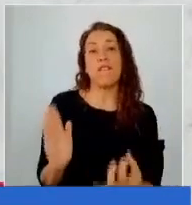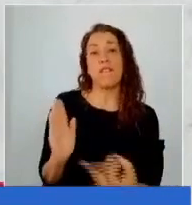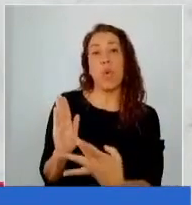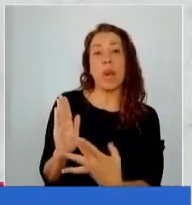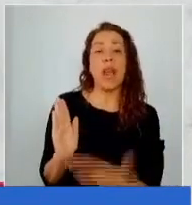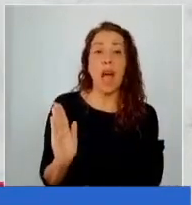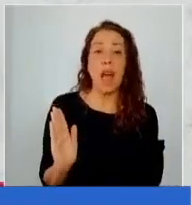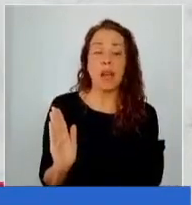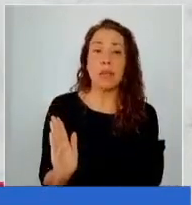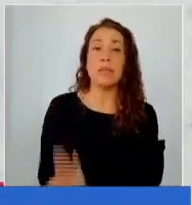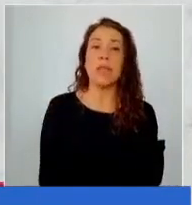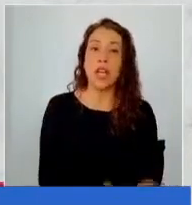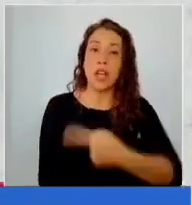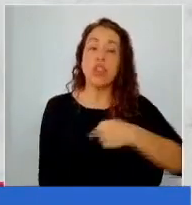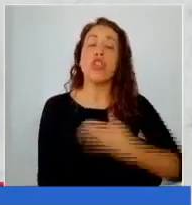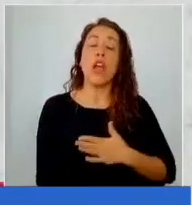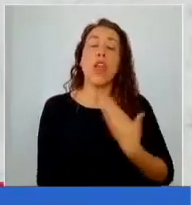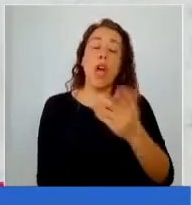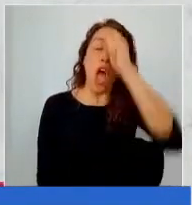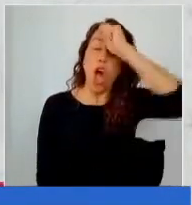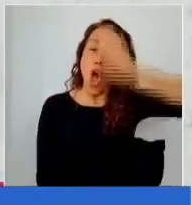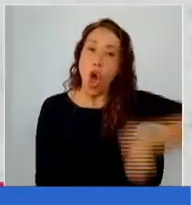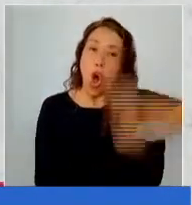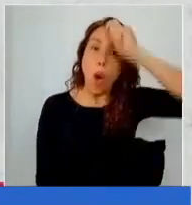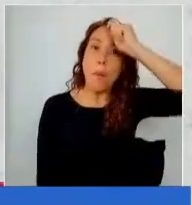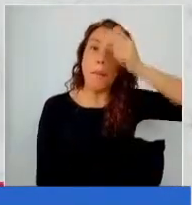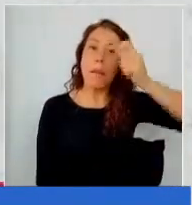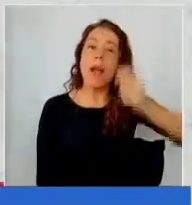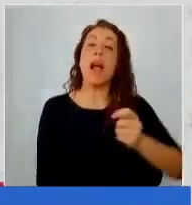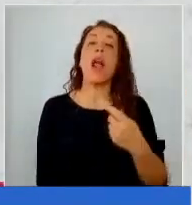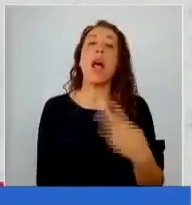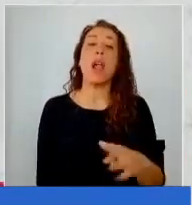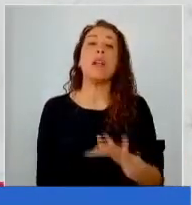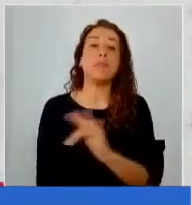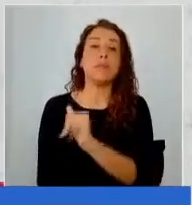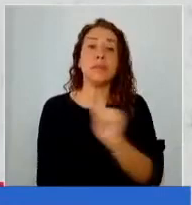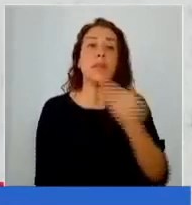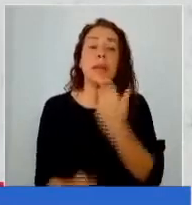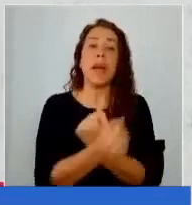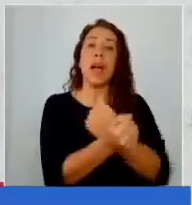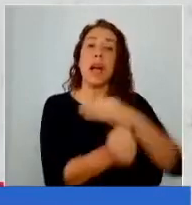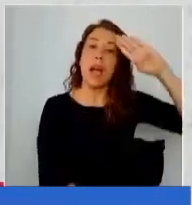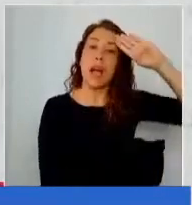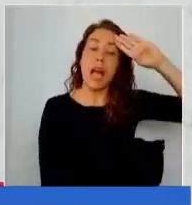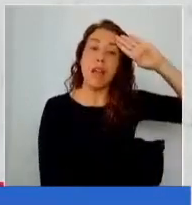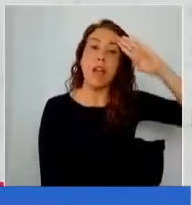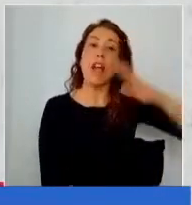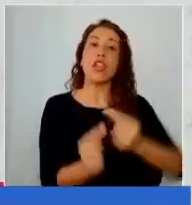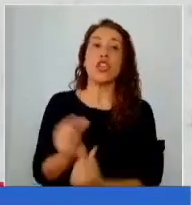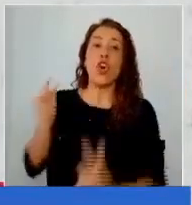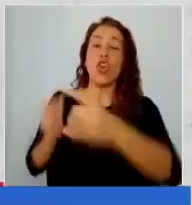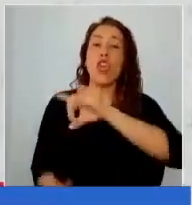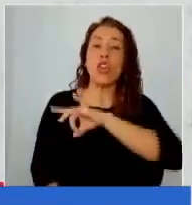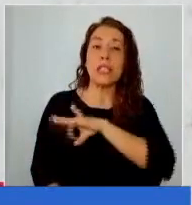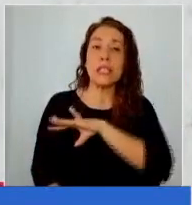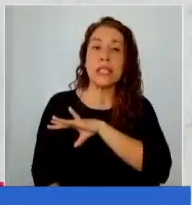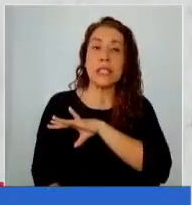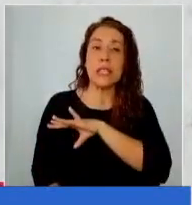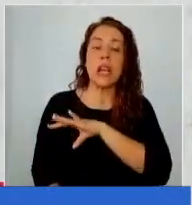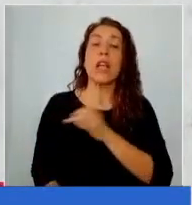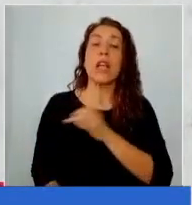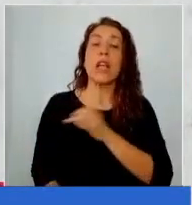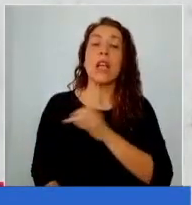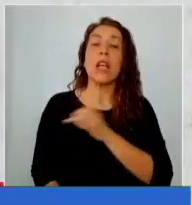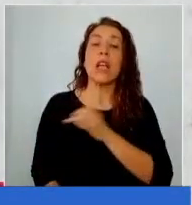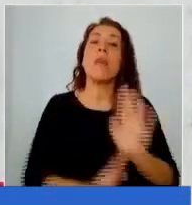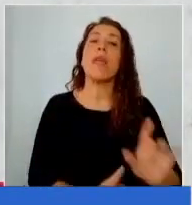le rindo un homenaje a esas fuerzas armadas y carabineros desde que todo chile están cuidando a los ciudadanos